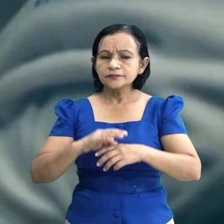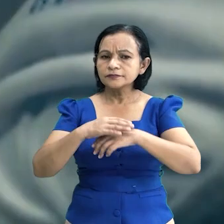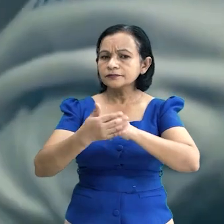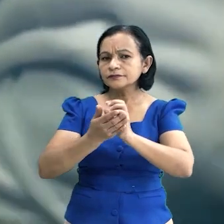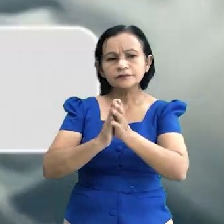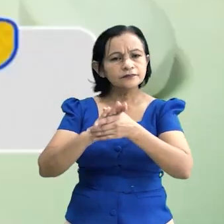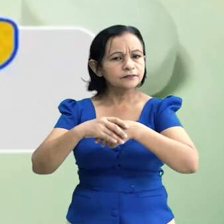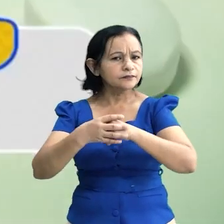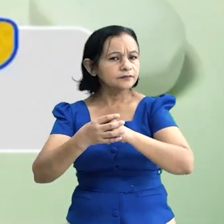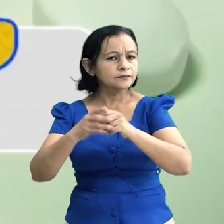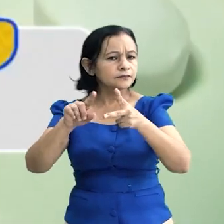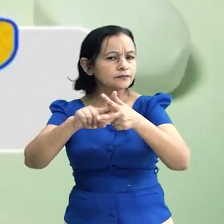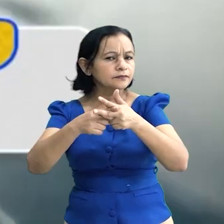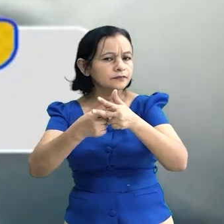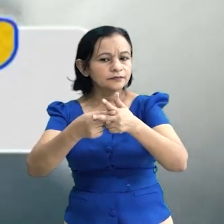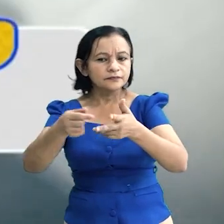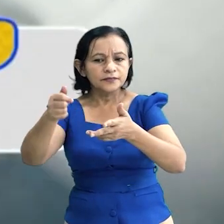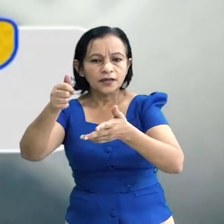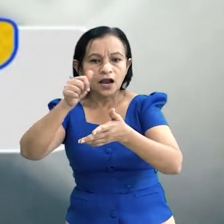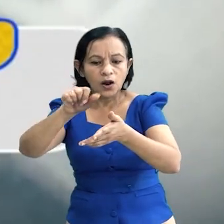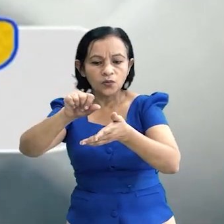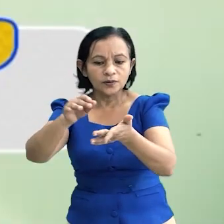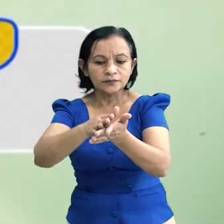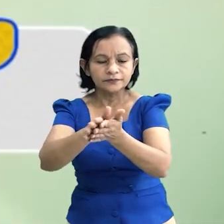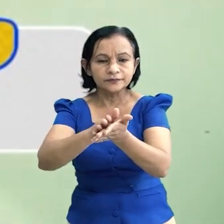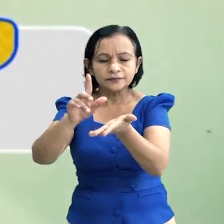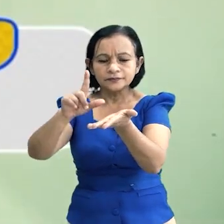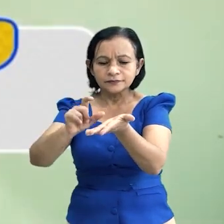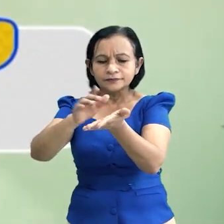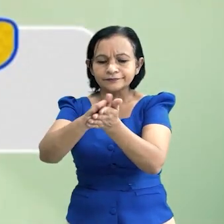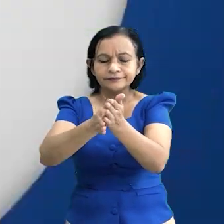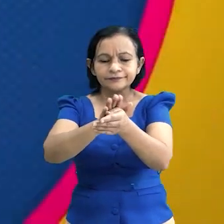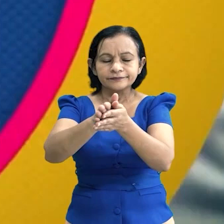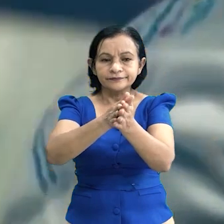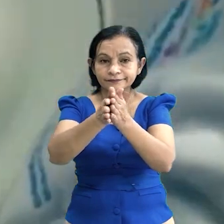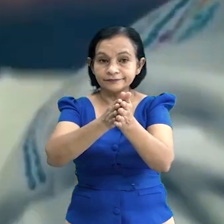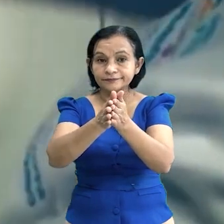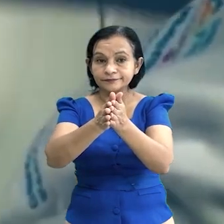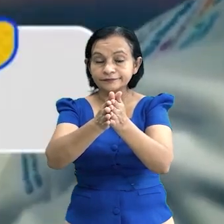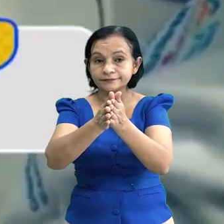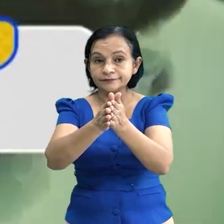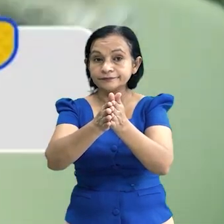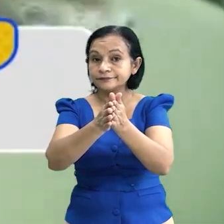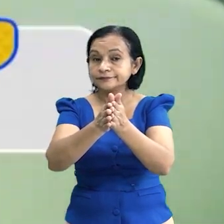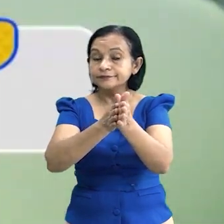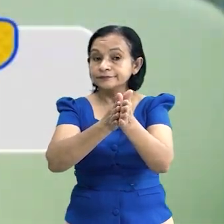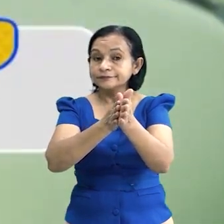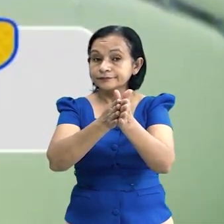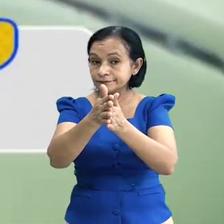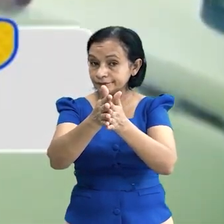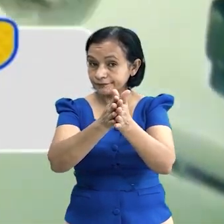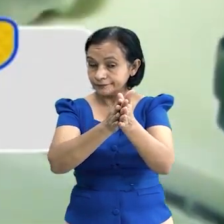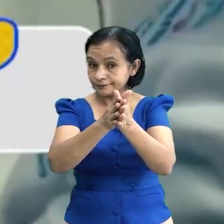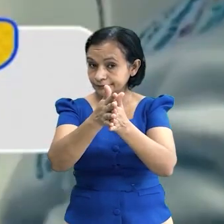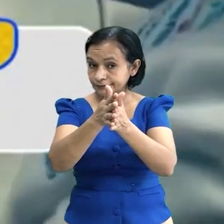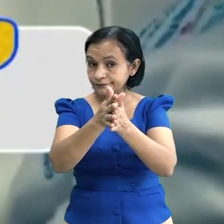Lavarse las manos inicia con mojarse con agua y aplicarse jabón por toda la superficie de la mano. Debemos frotarnos las palmas de la mano una